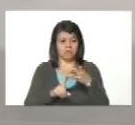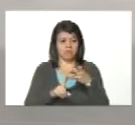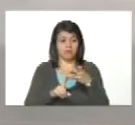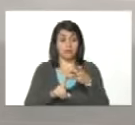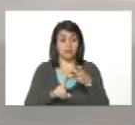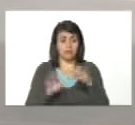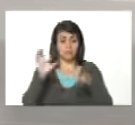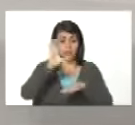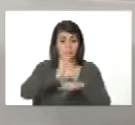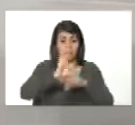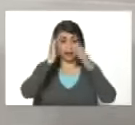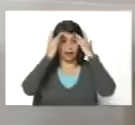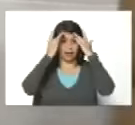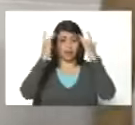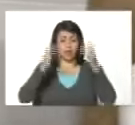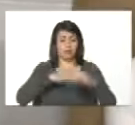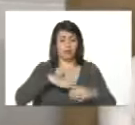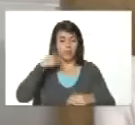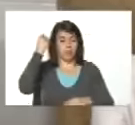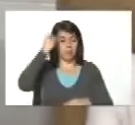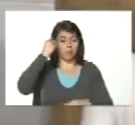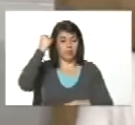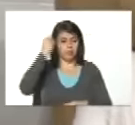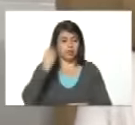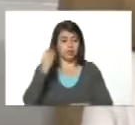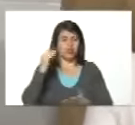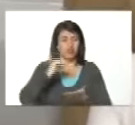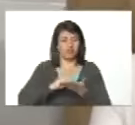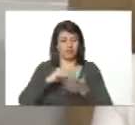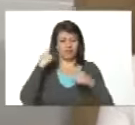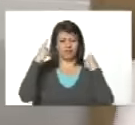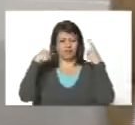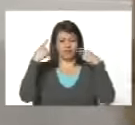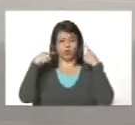ni la Agencia Central de Inteligencia podían pensar que se iba a volver loco.